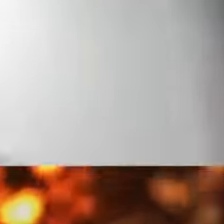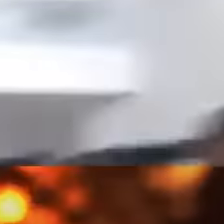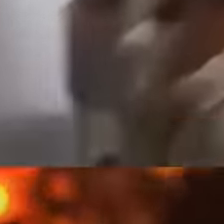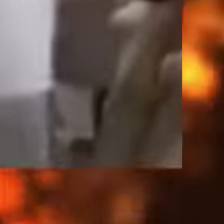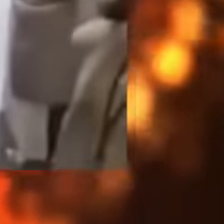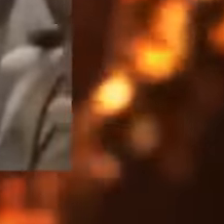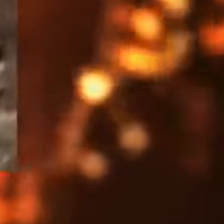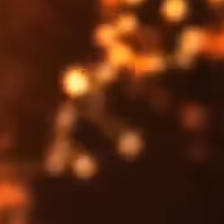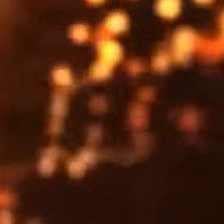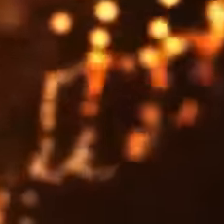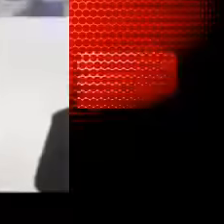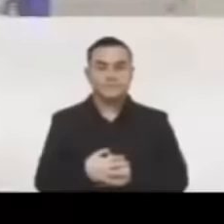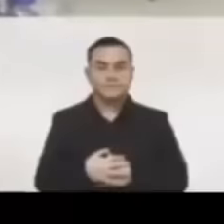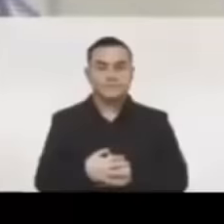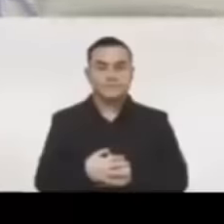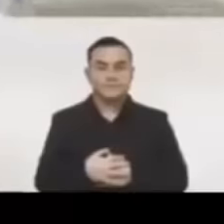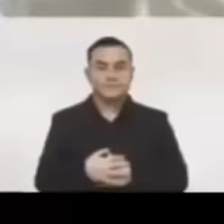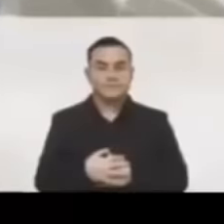No huya, no sea cobarde.